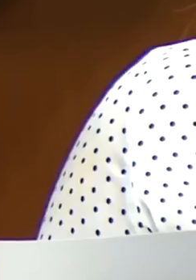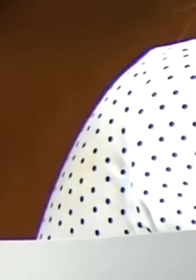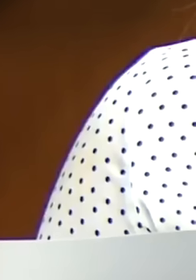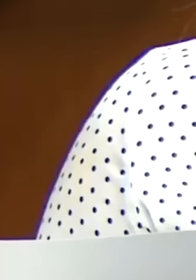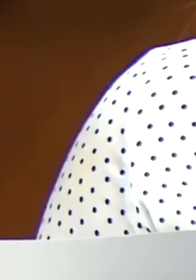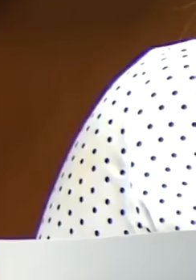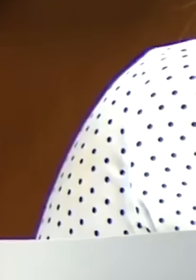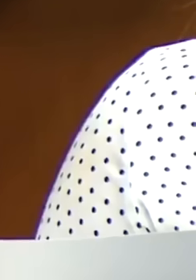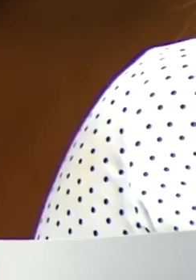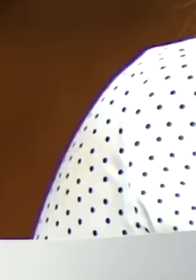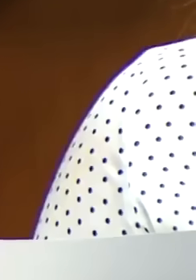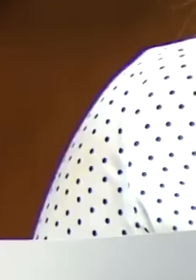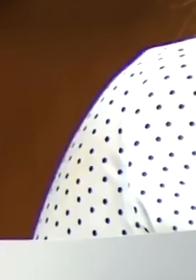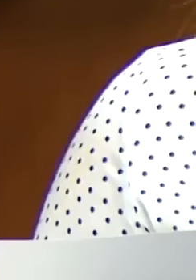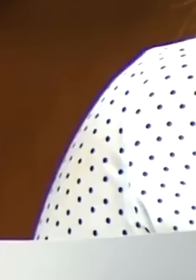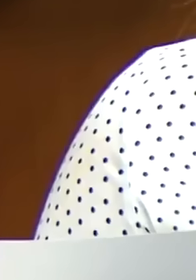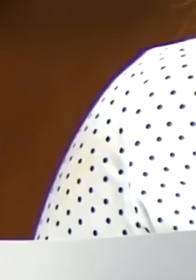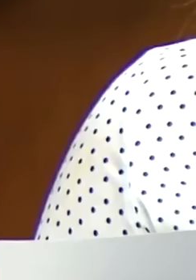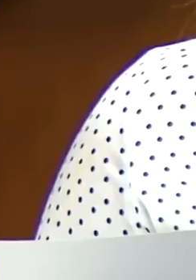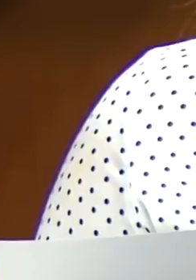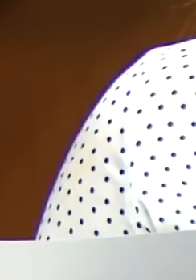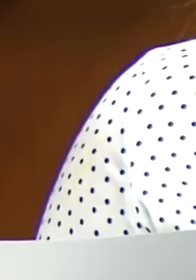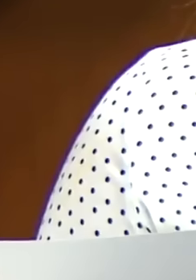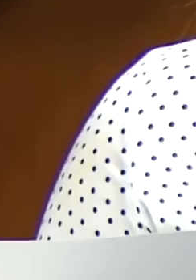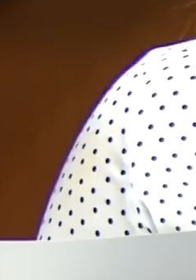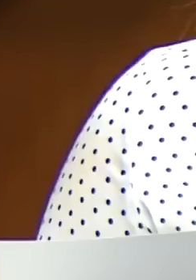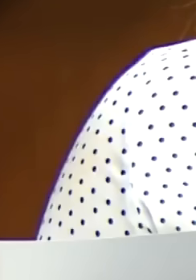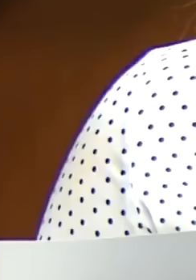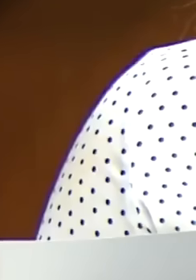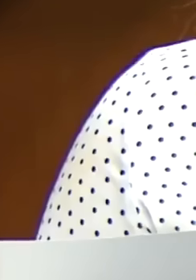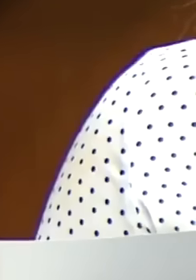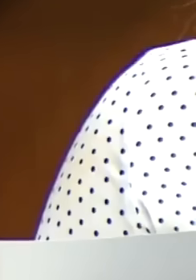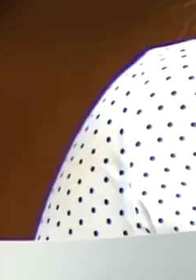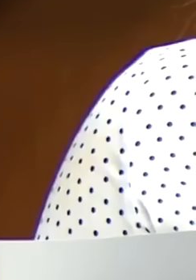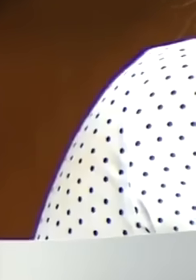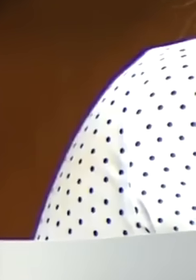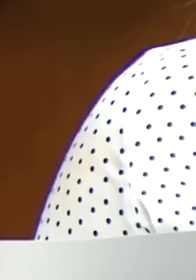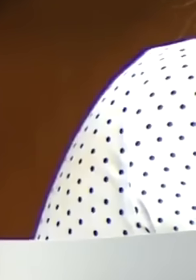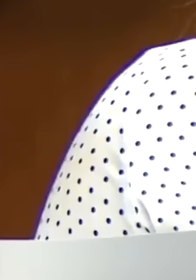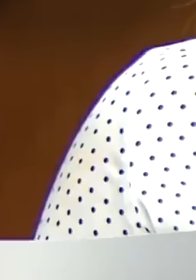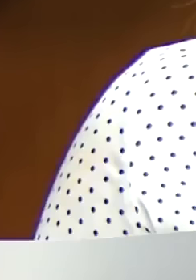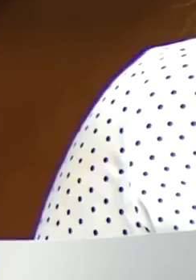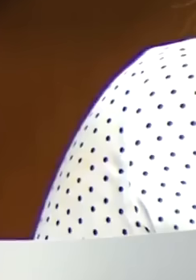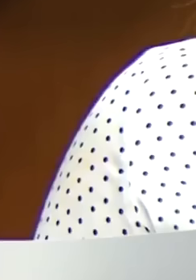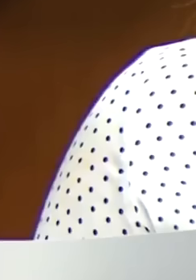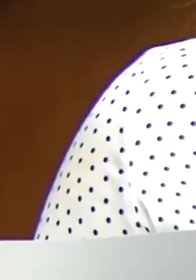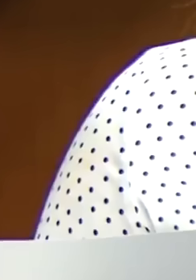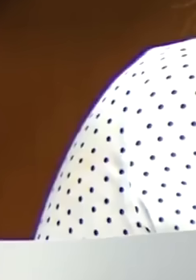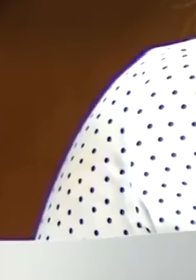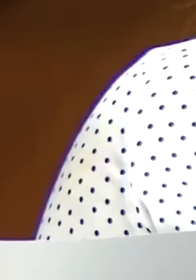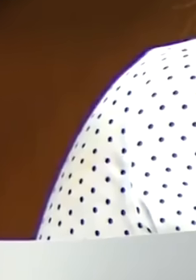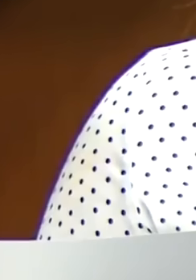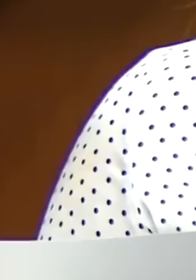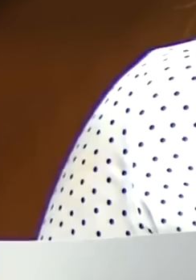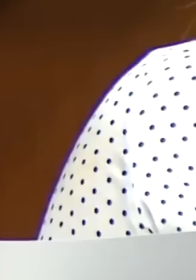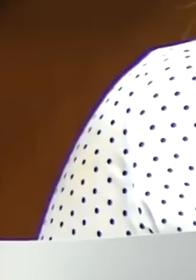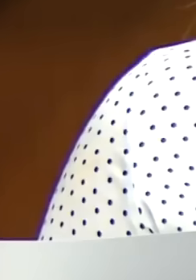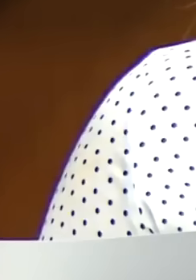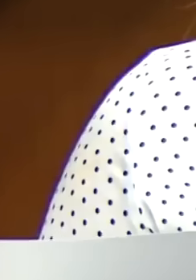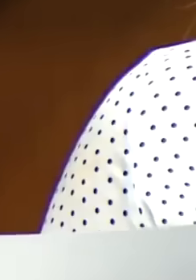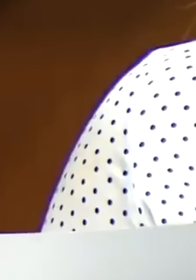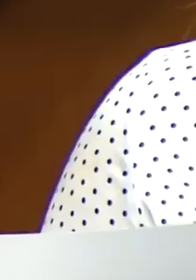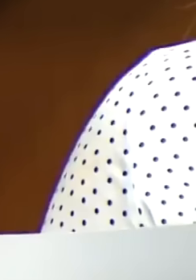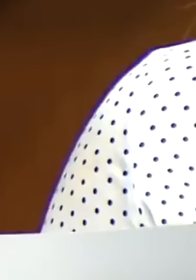No hay duda ahí que hay razón de nuestro presidente Andrés Manuel López Obrador, que en ese entonces